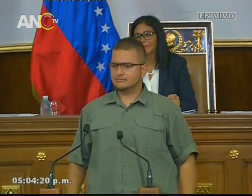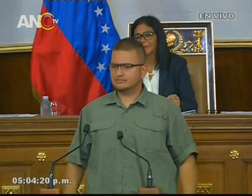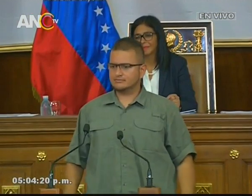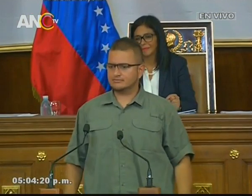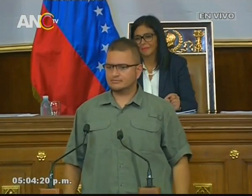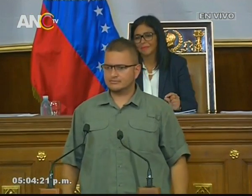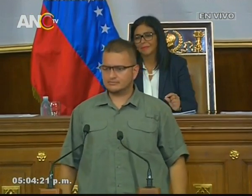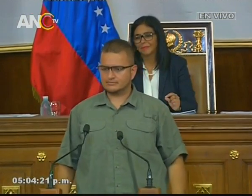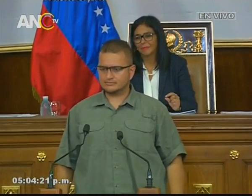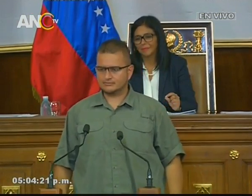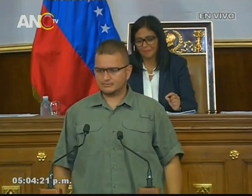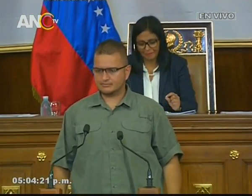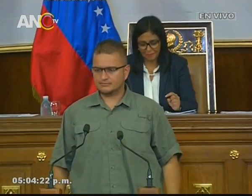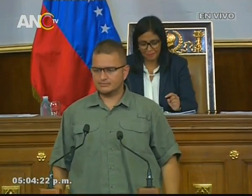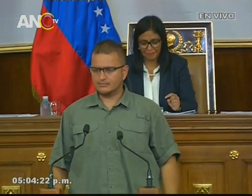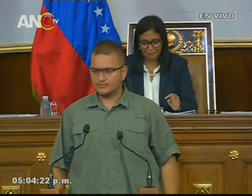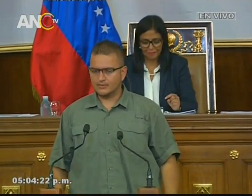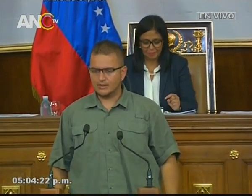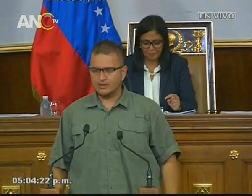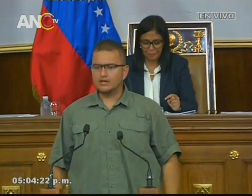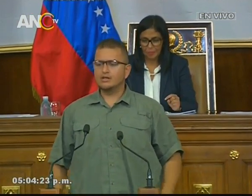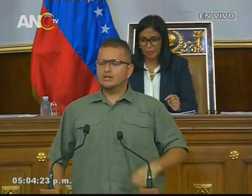aquí, porque estoy orgulloso.